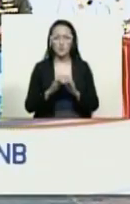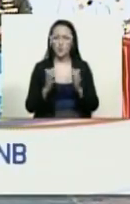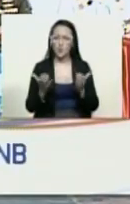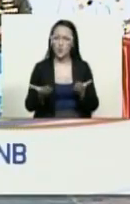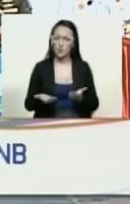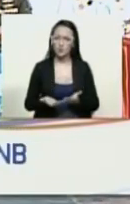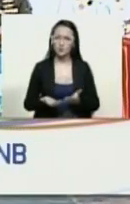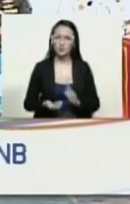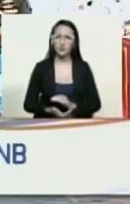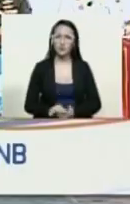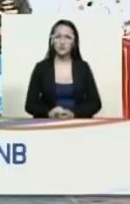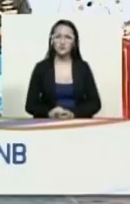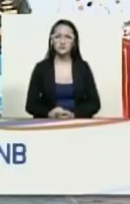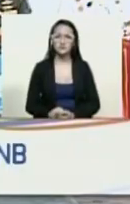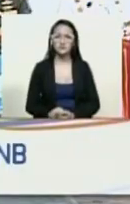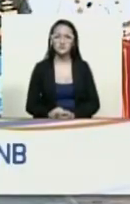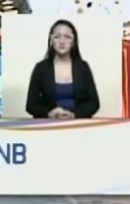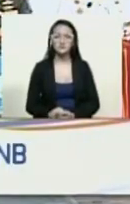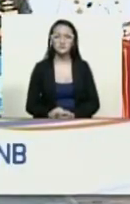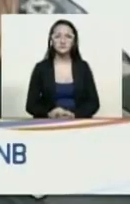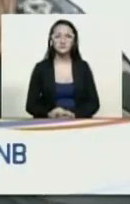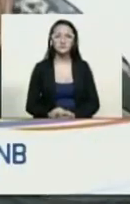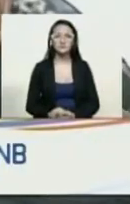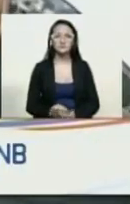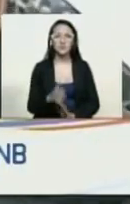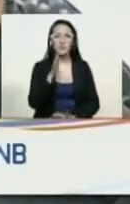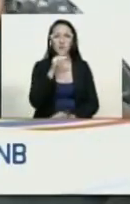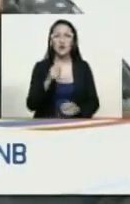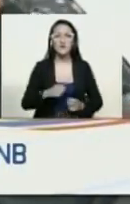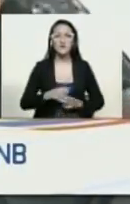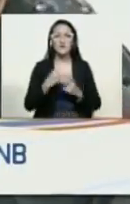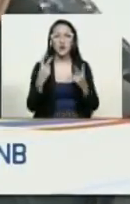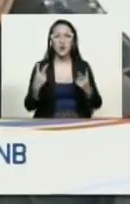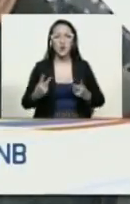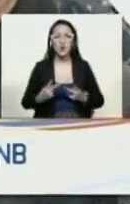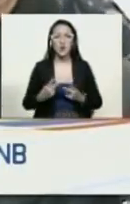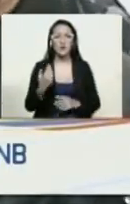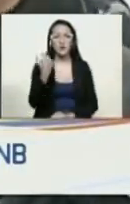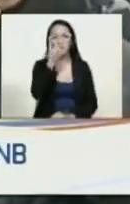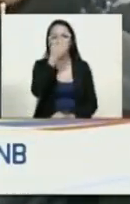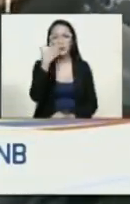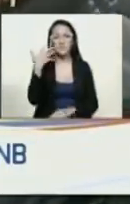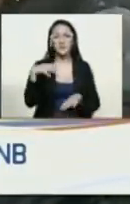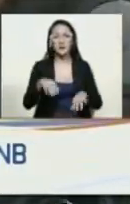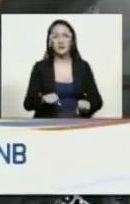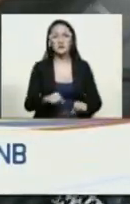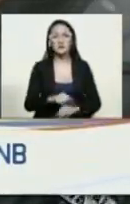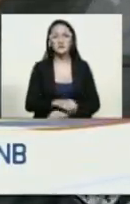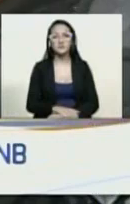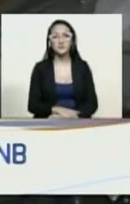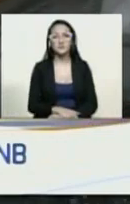entero, producto de los antivalores del capitalismo,